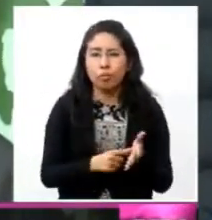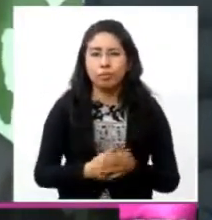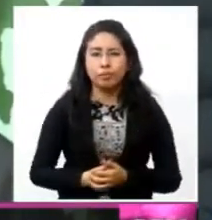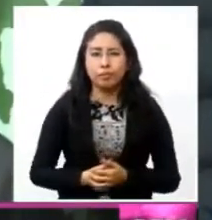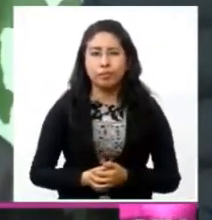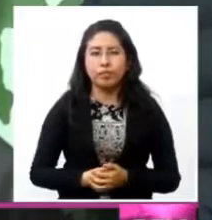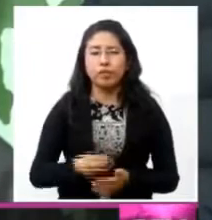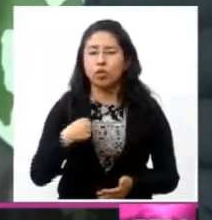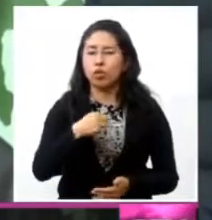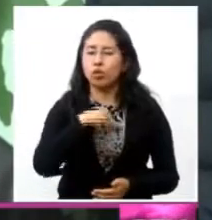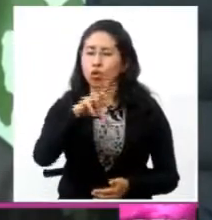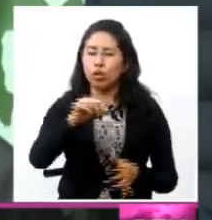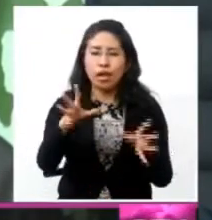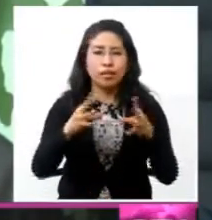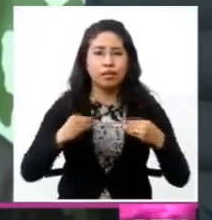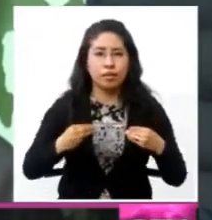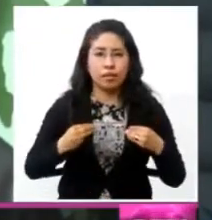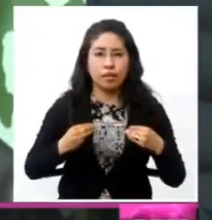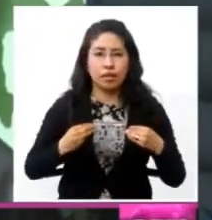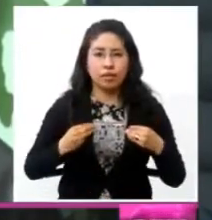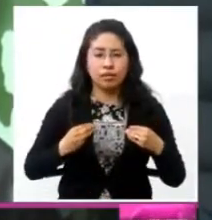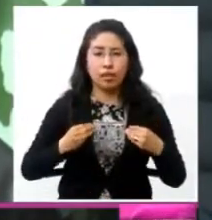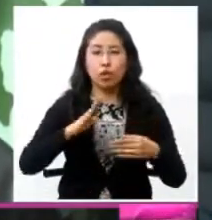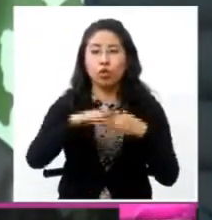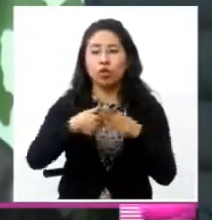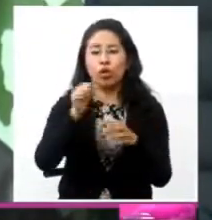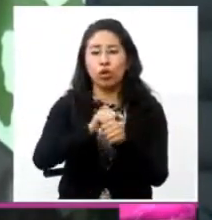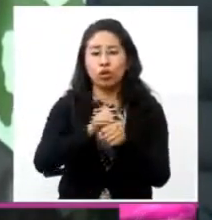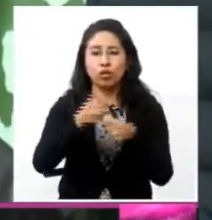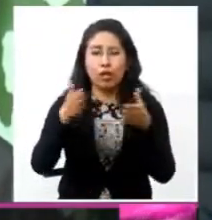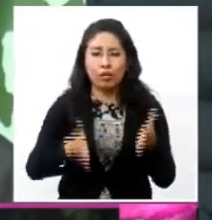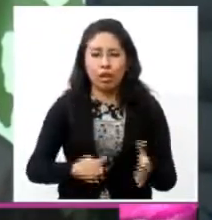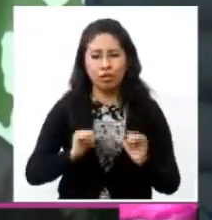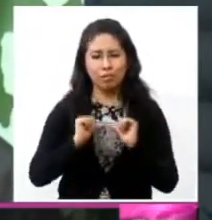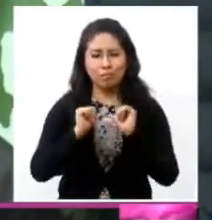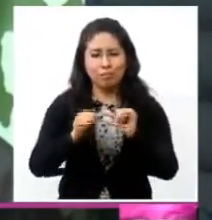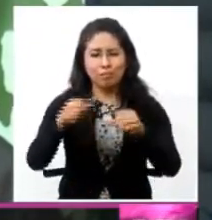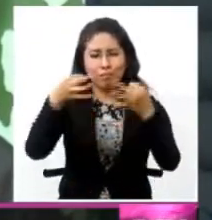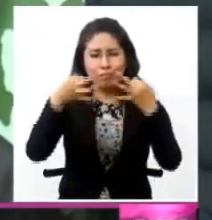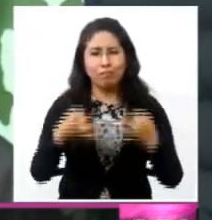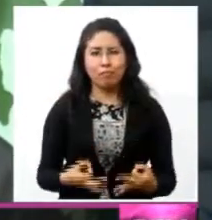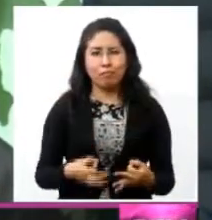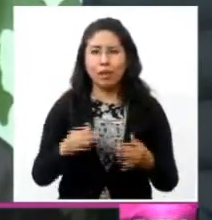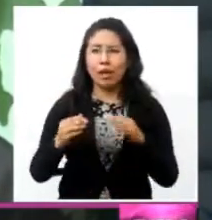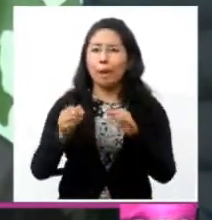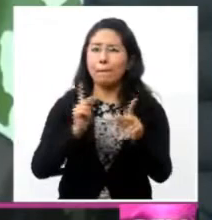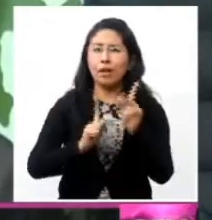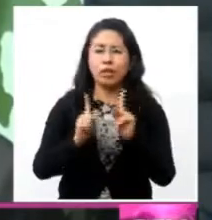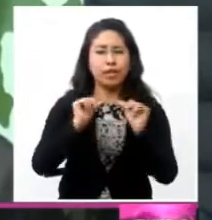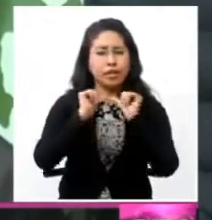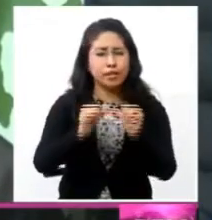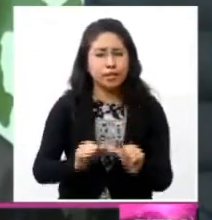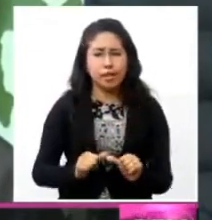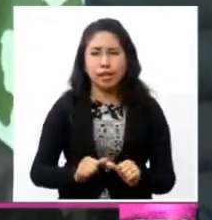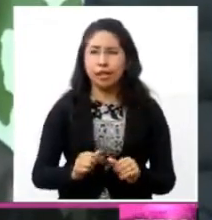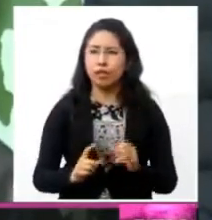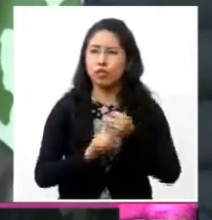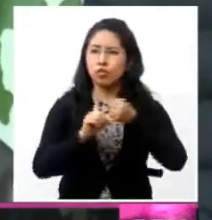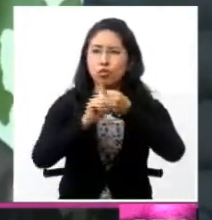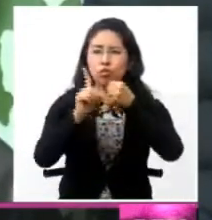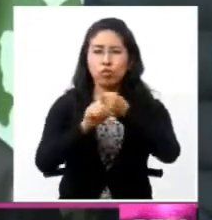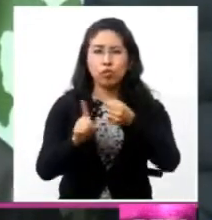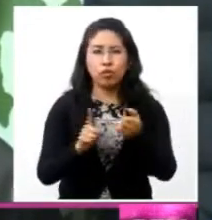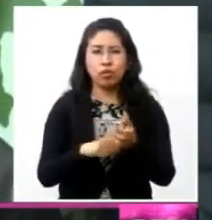No lo vamos a aceptar. Los trabajadores estamos en pie de lucha. El pueblo sigue en pie de lucha. Y no hemos levantado todavía el